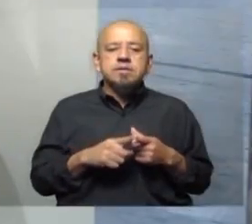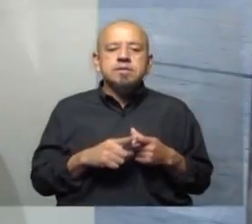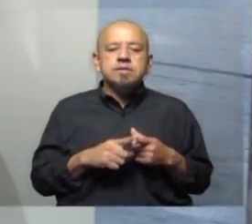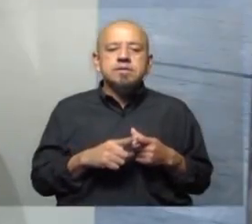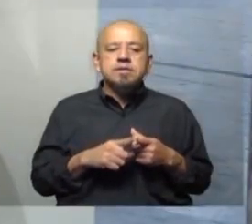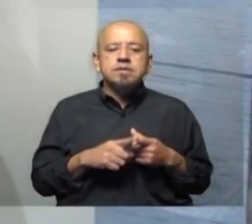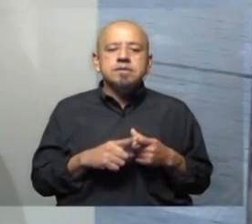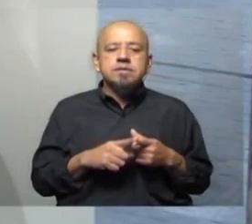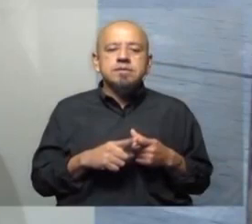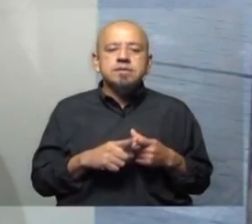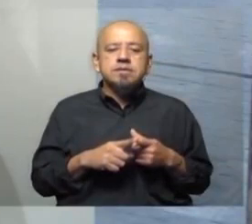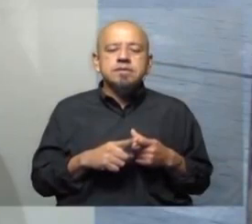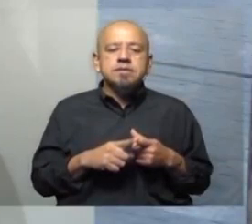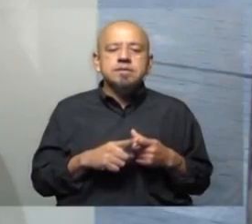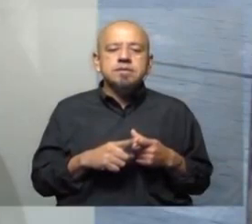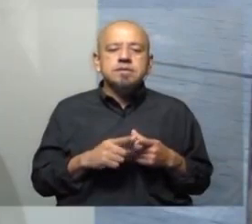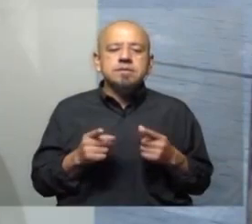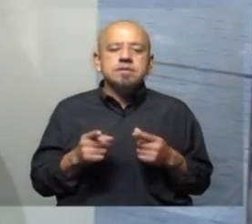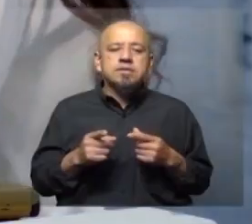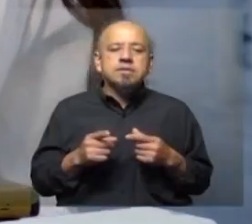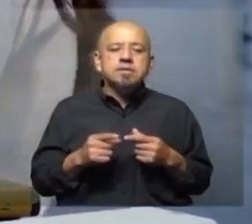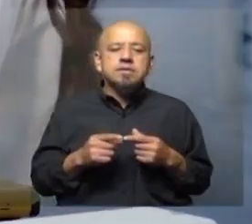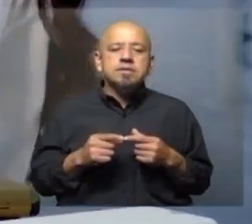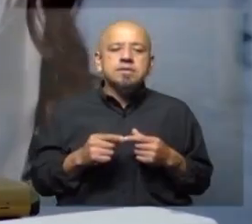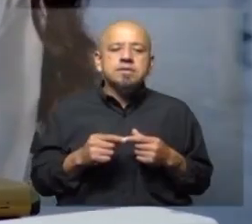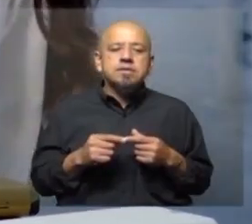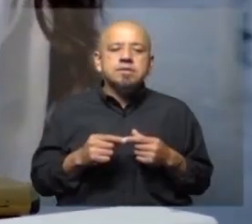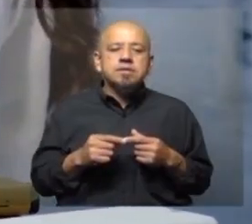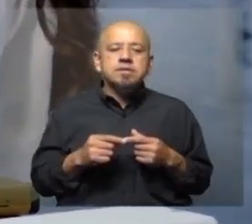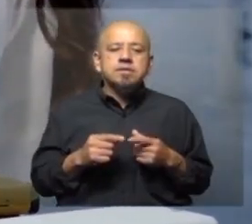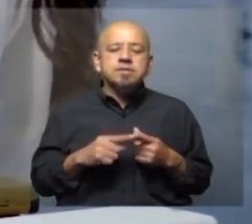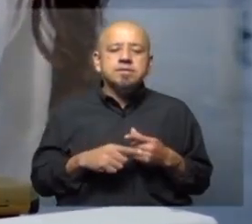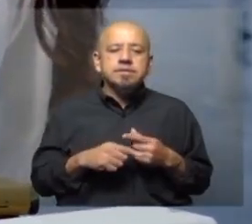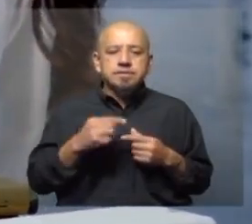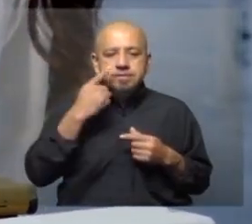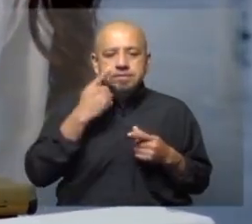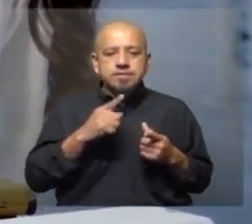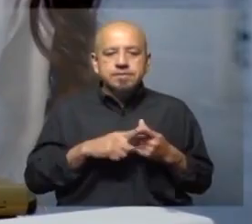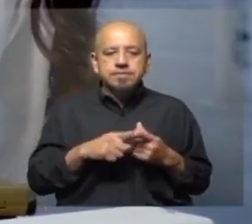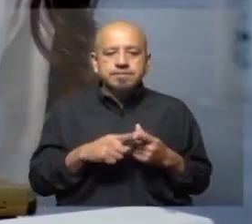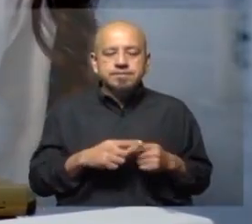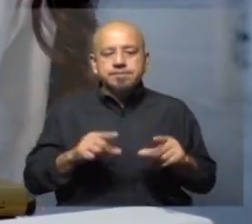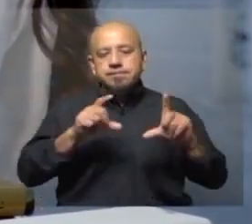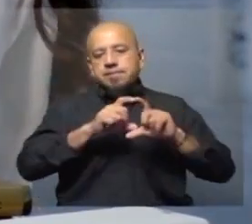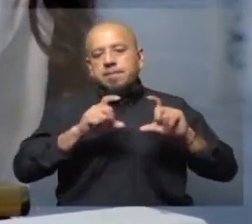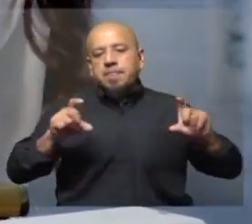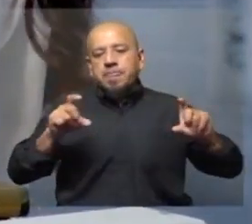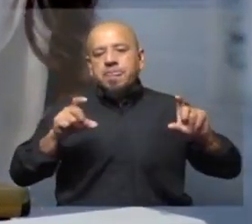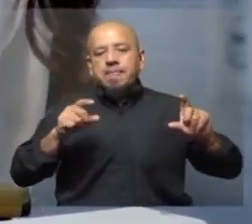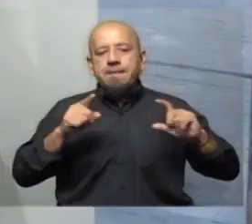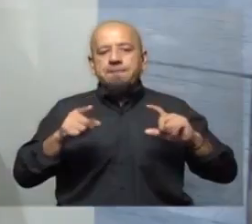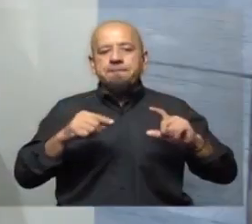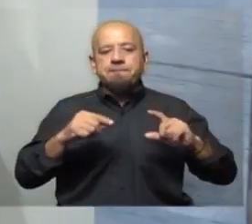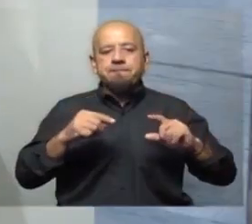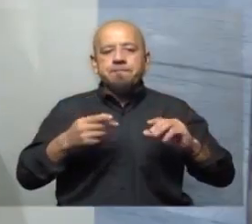y yo acá a Charles crocs Cross Ahí se ve heavier dan heavy esto quiere decir